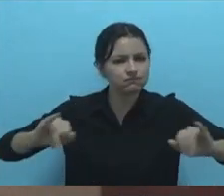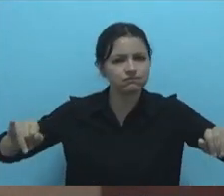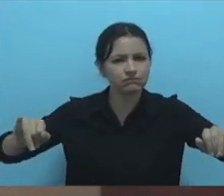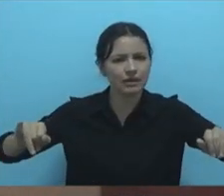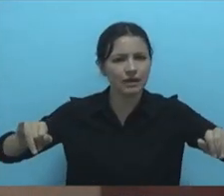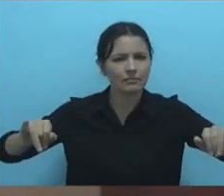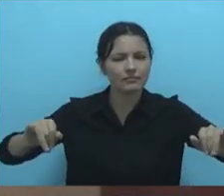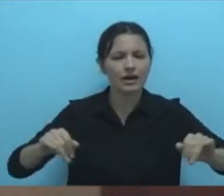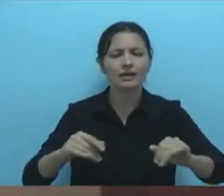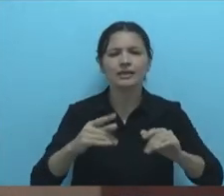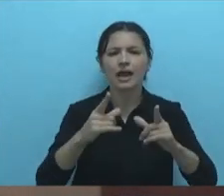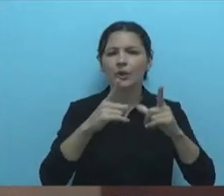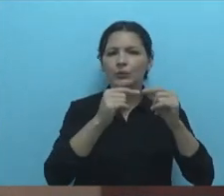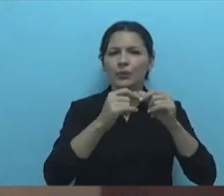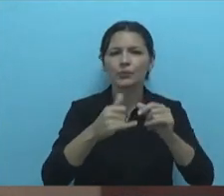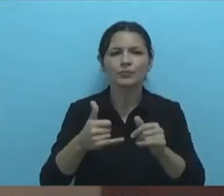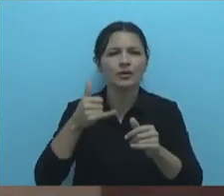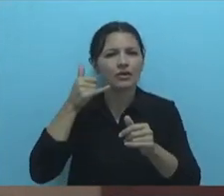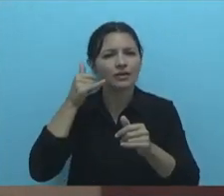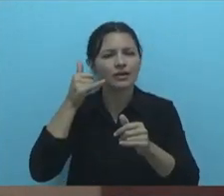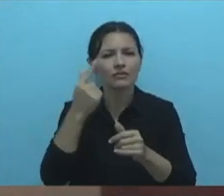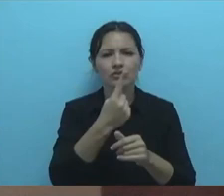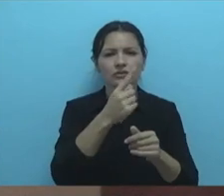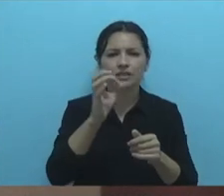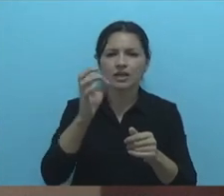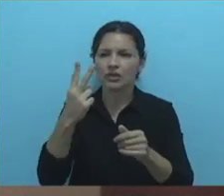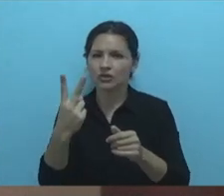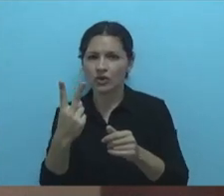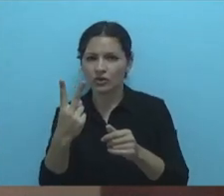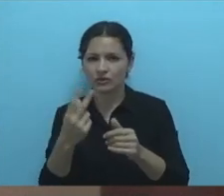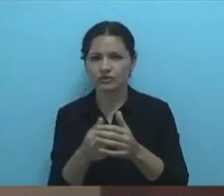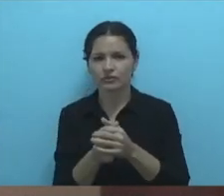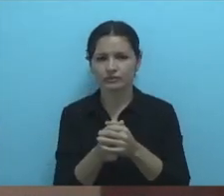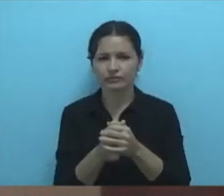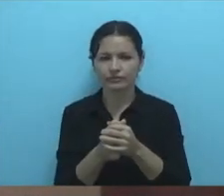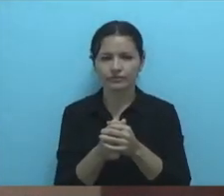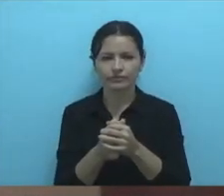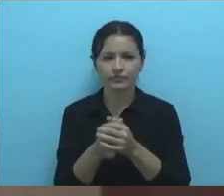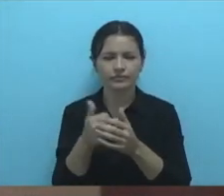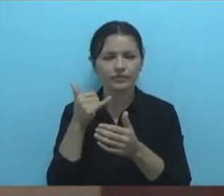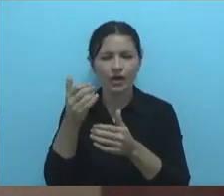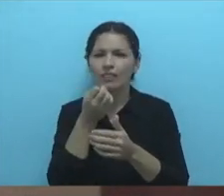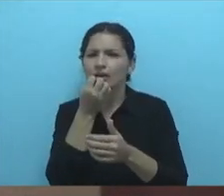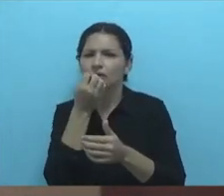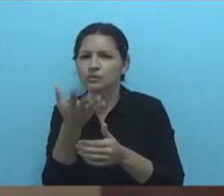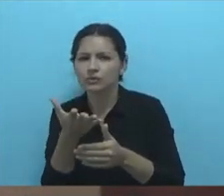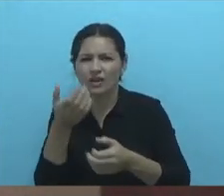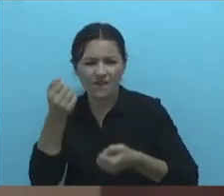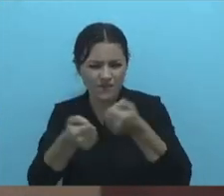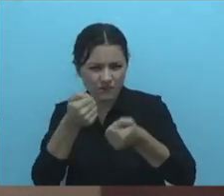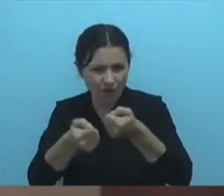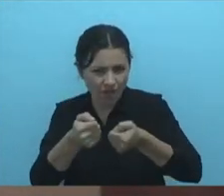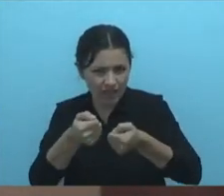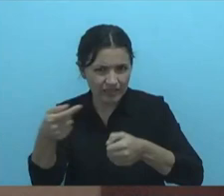de la línea 102 que es la línea que precisamente está a disposición para poder denunciar este tipo de